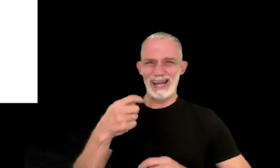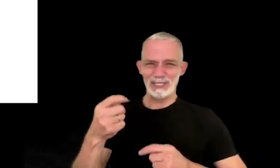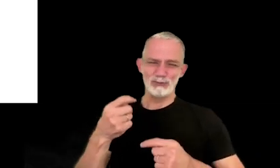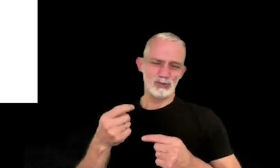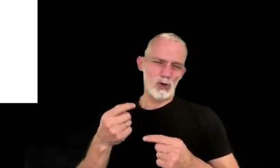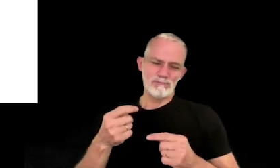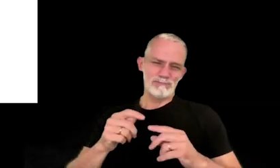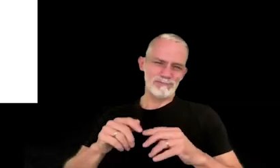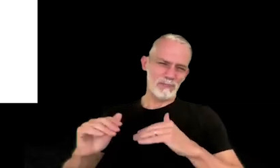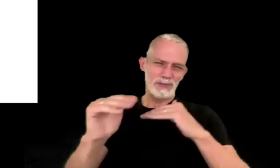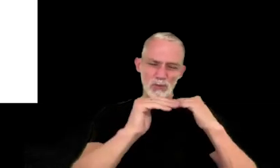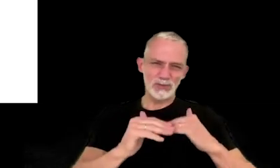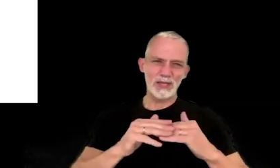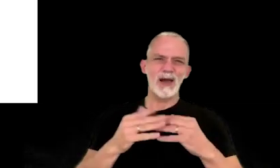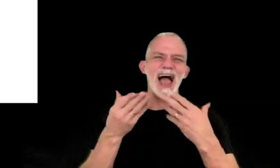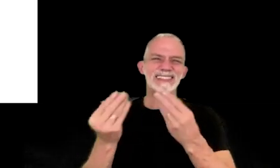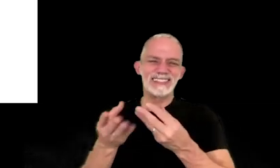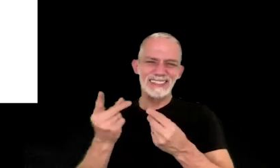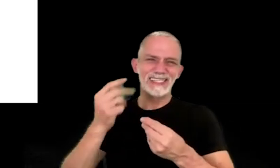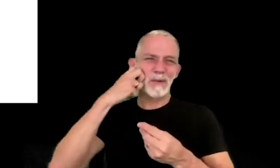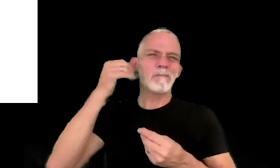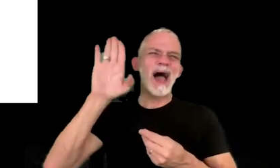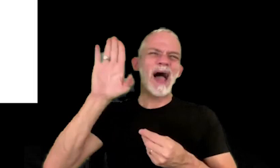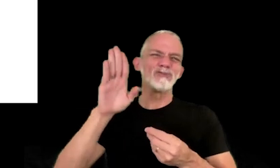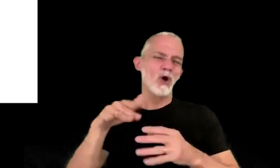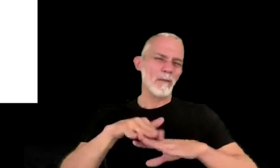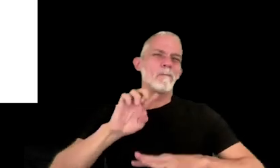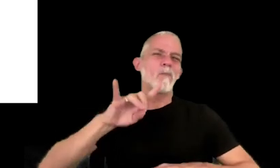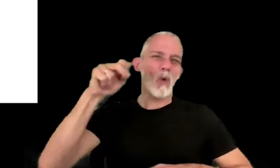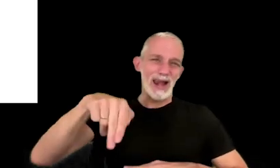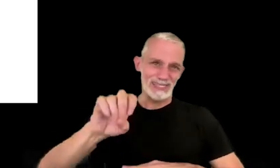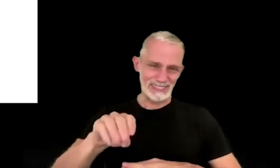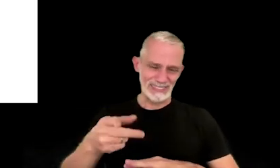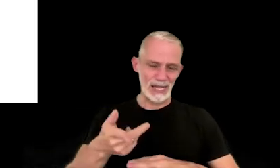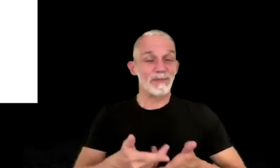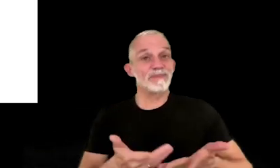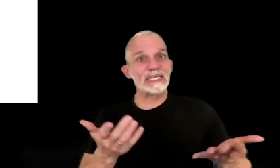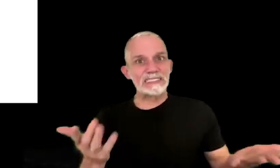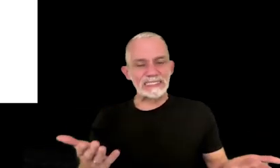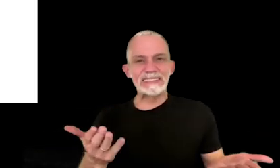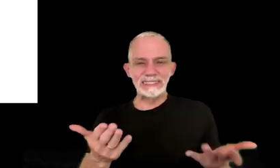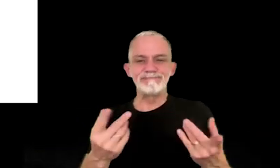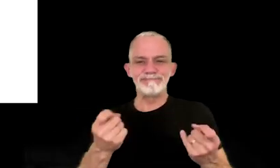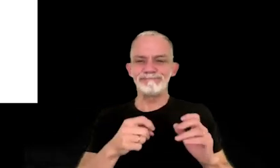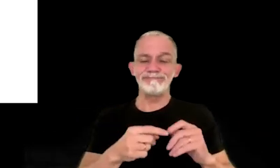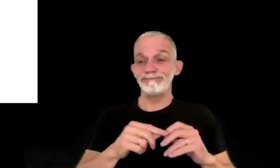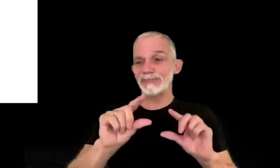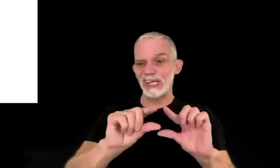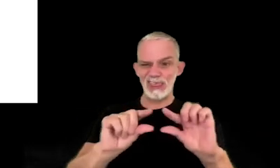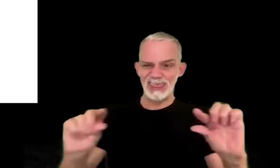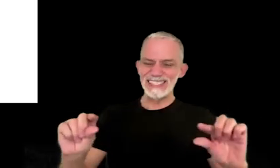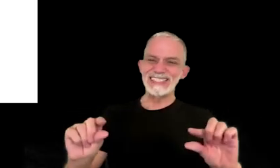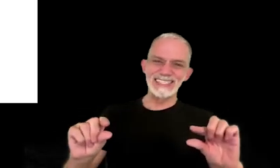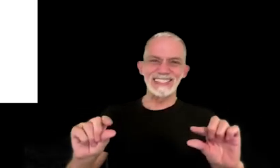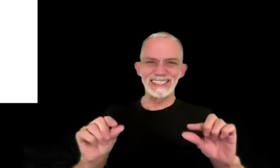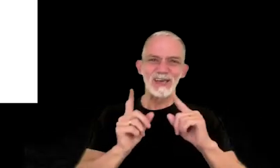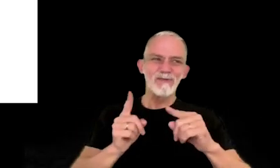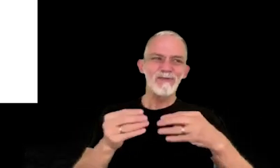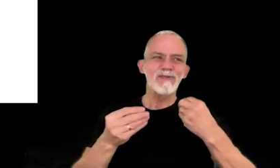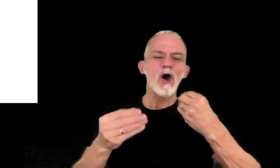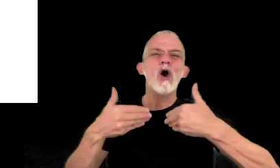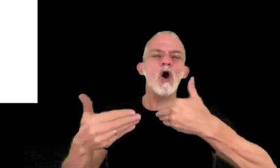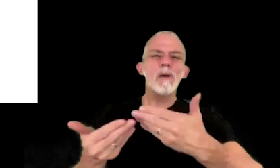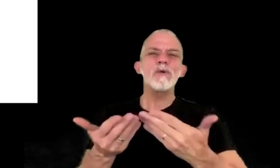asistencia al adulto mayor. Entonces, resulta necesario para el sostenimiento